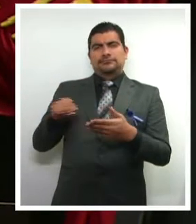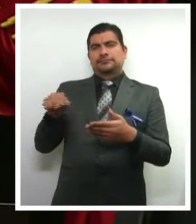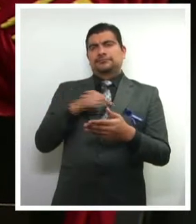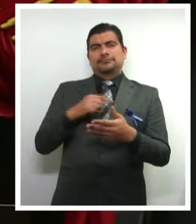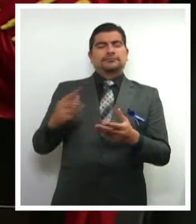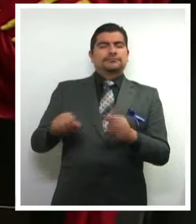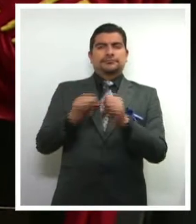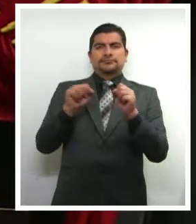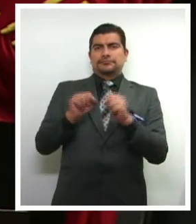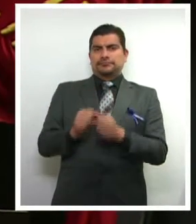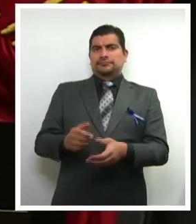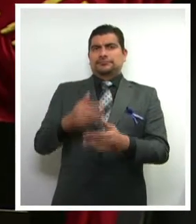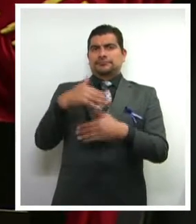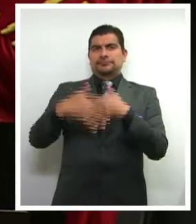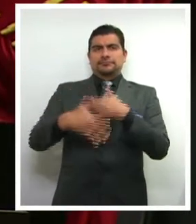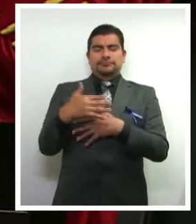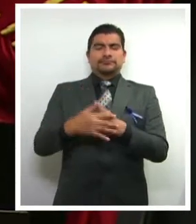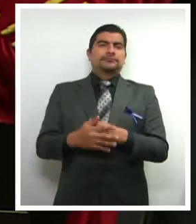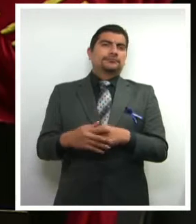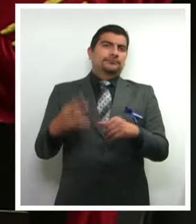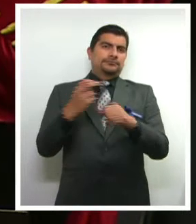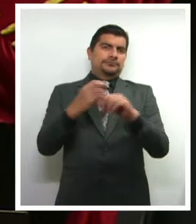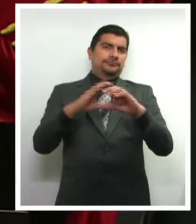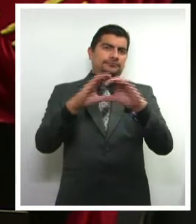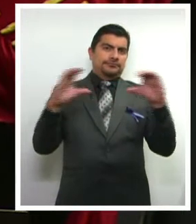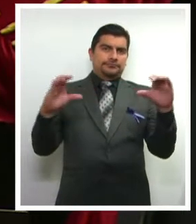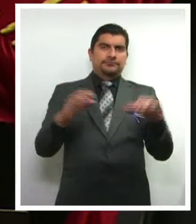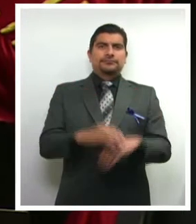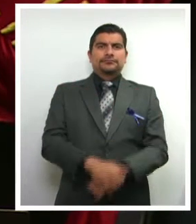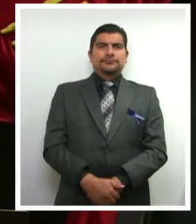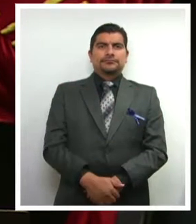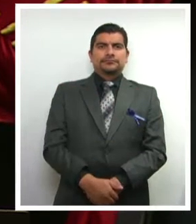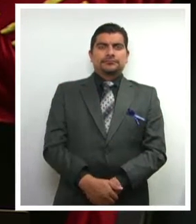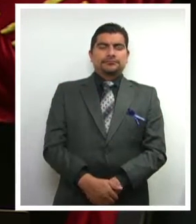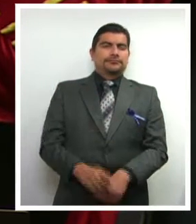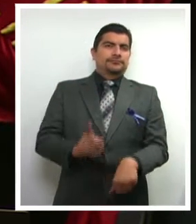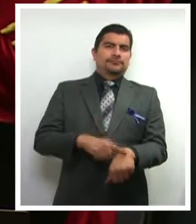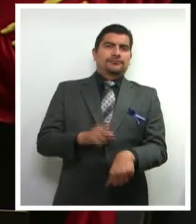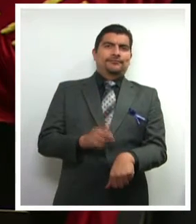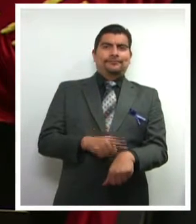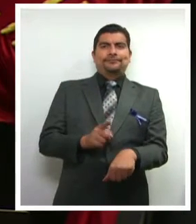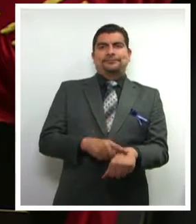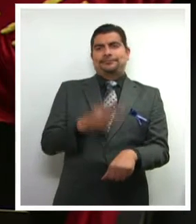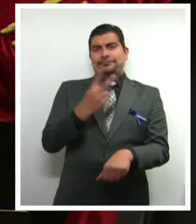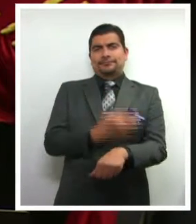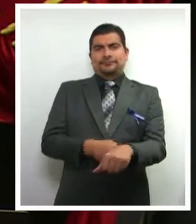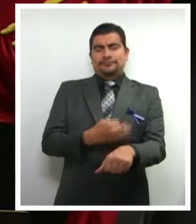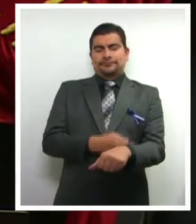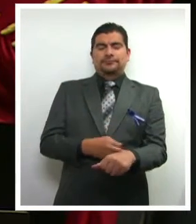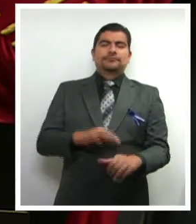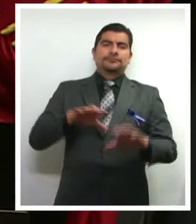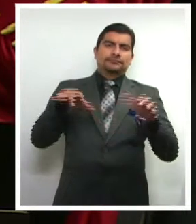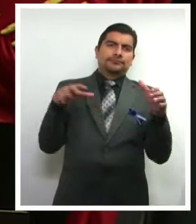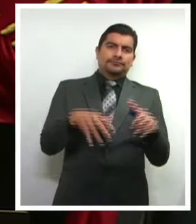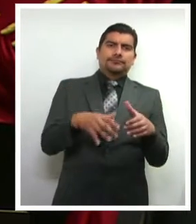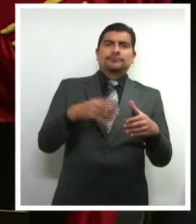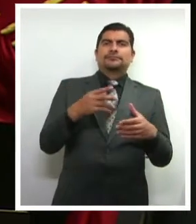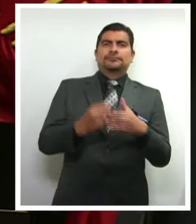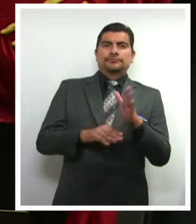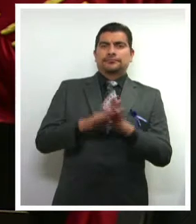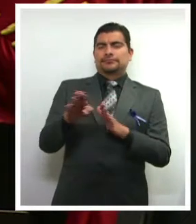Salón 15, segundo piso. 14 horas, Comisión de Desarrollo Sostenible y